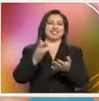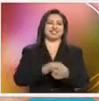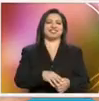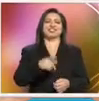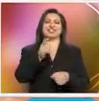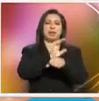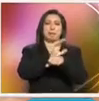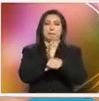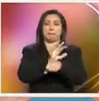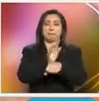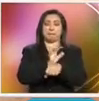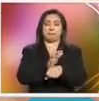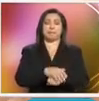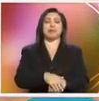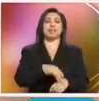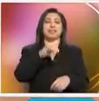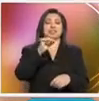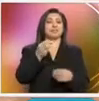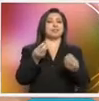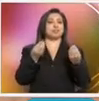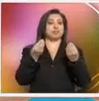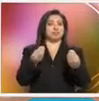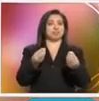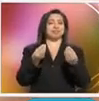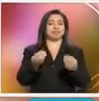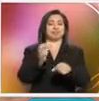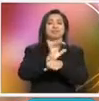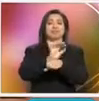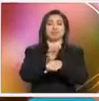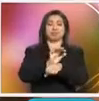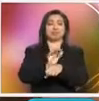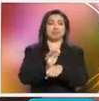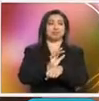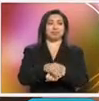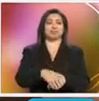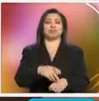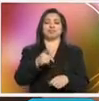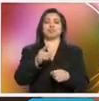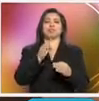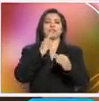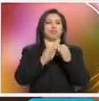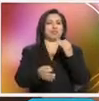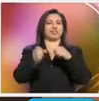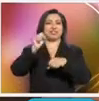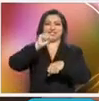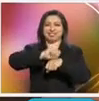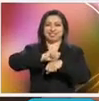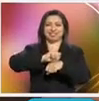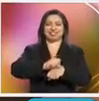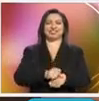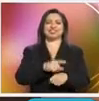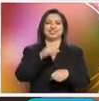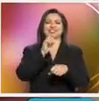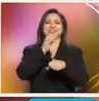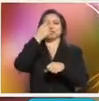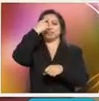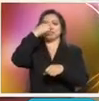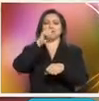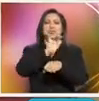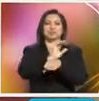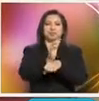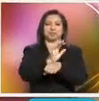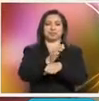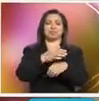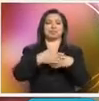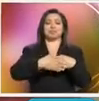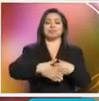mejores películas, porque hay varias. Hay muchísimo cine, parece que no. Es fin de semana de cine, como dicen por ahí. Yo creo que es fin de semana y 2 semanas